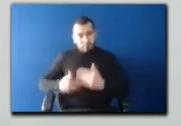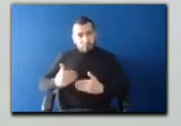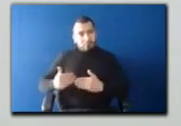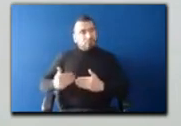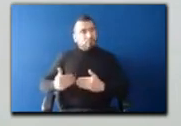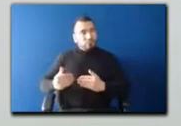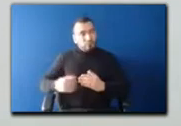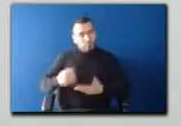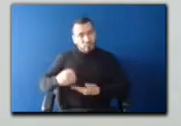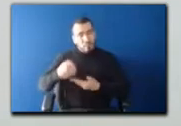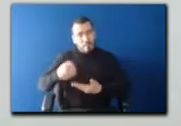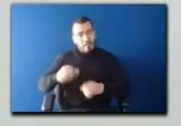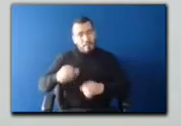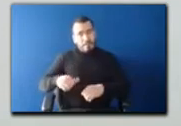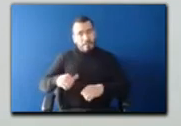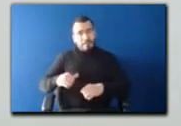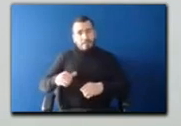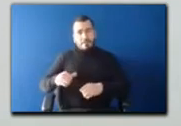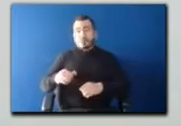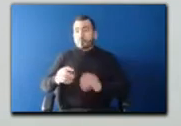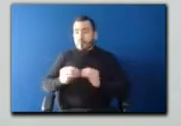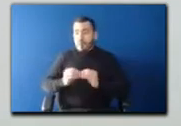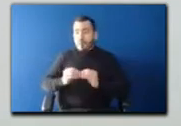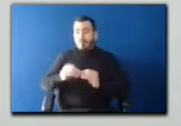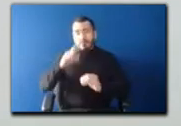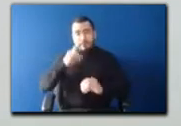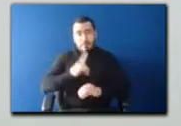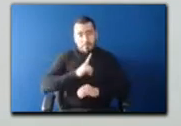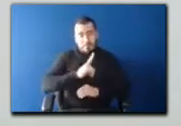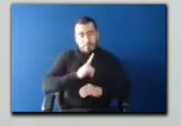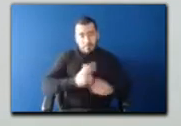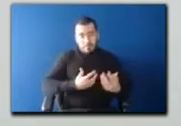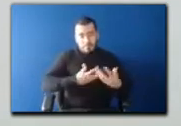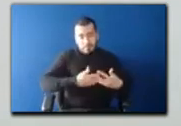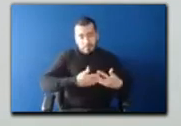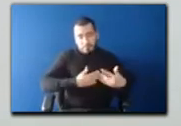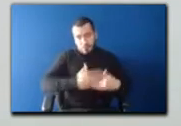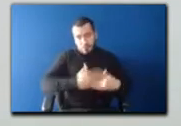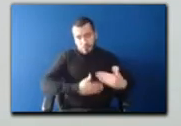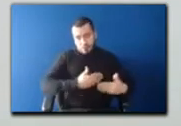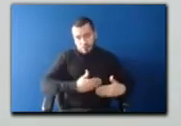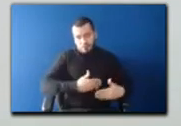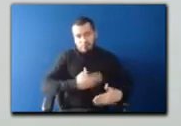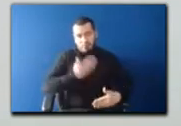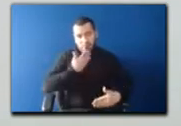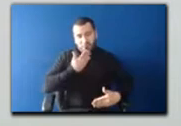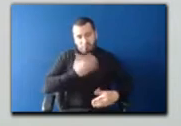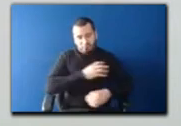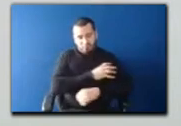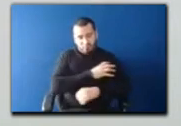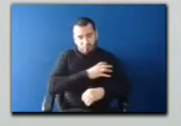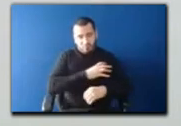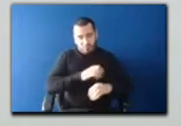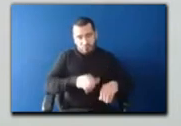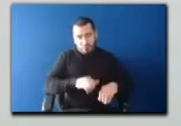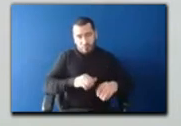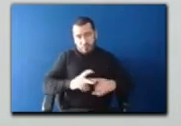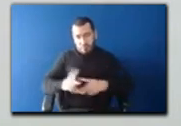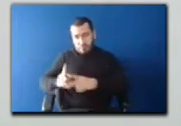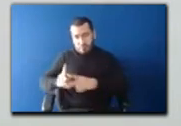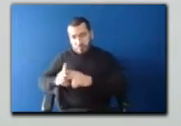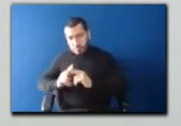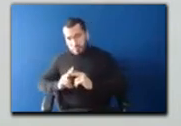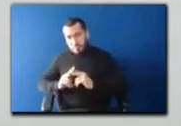pagar el crédito. En los emprendedores no siempre están tan maduros los procesos como para asegurar llegar a un tamaño de a un crédito de esta